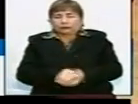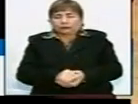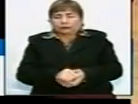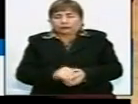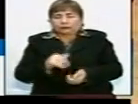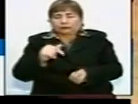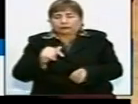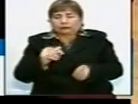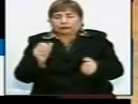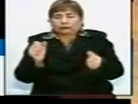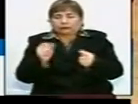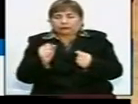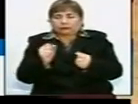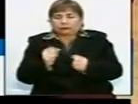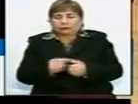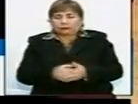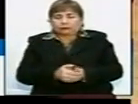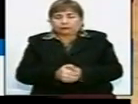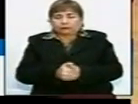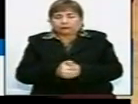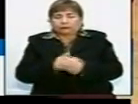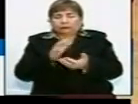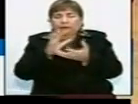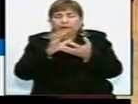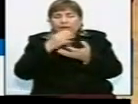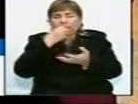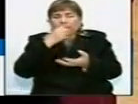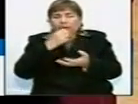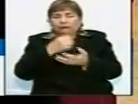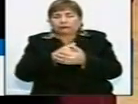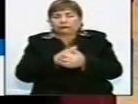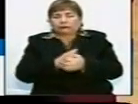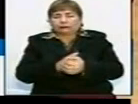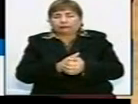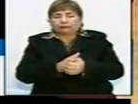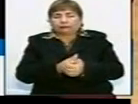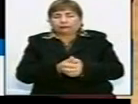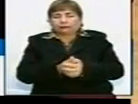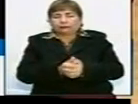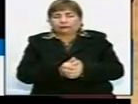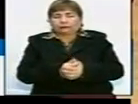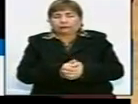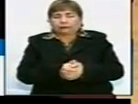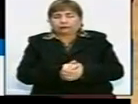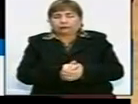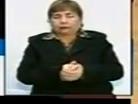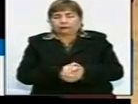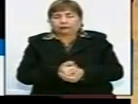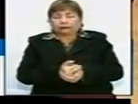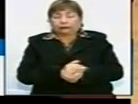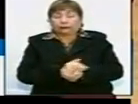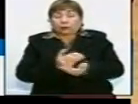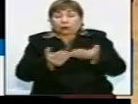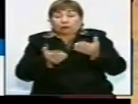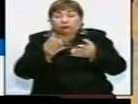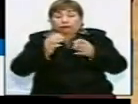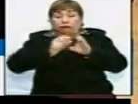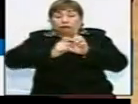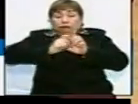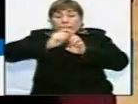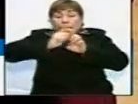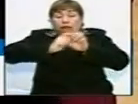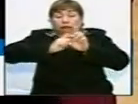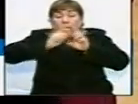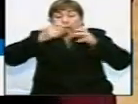fría no y calidad que podrían tener algunas connotaciones en las condiciones térmicas no son